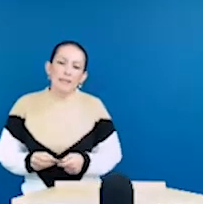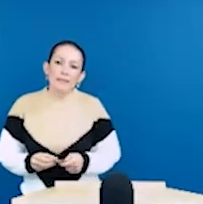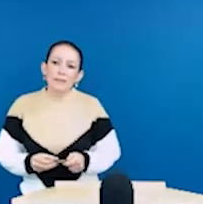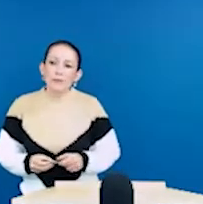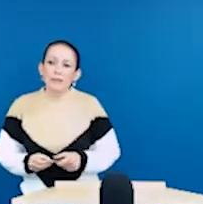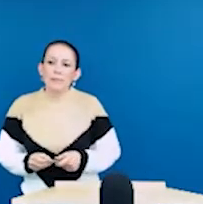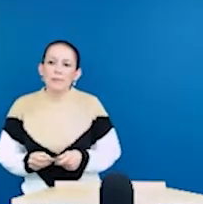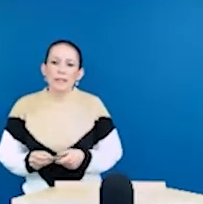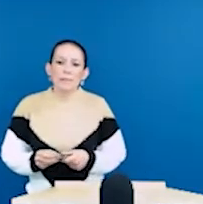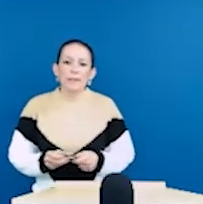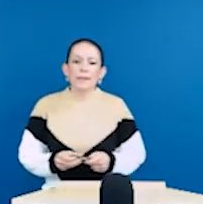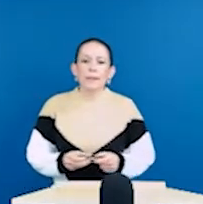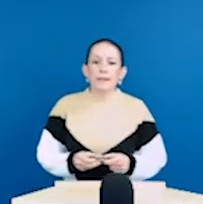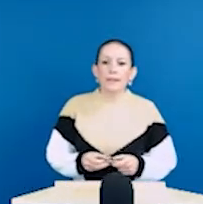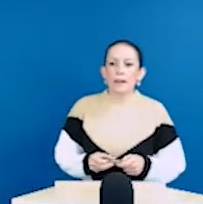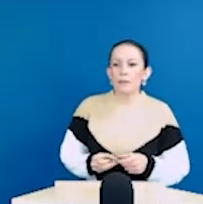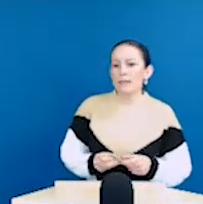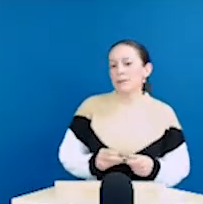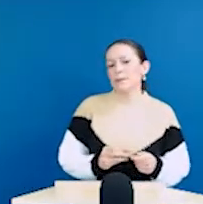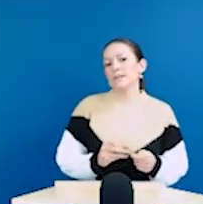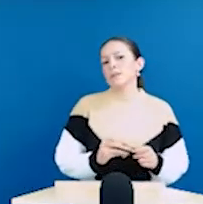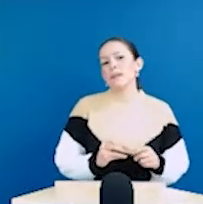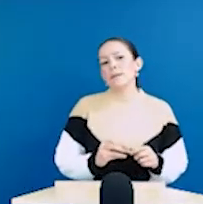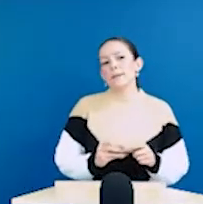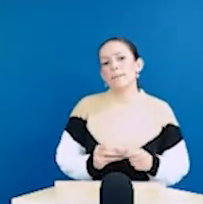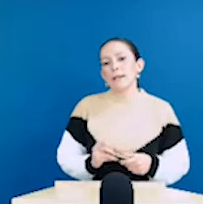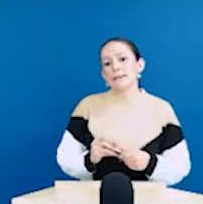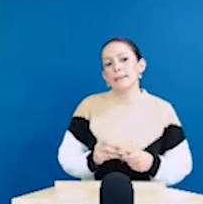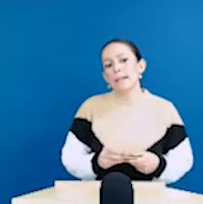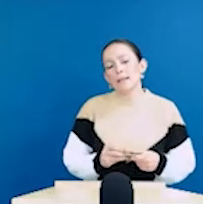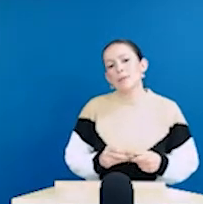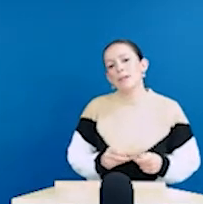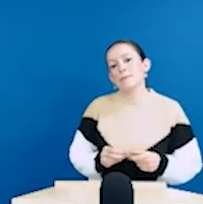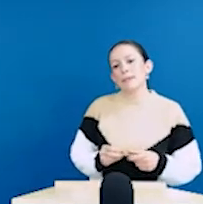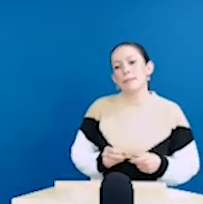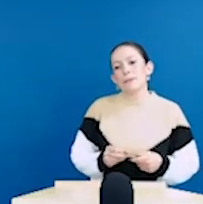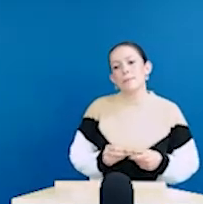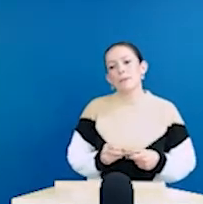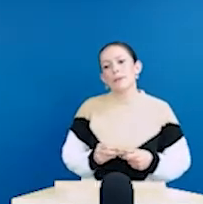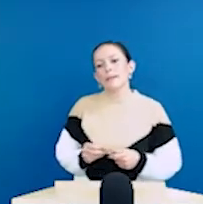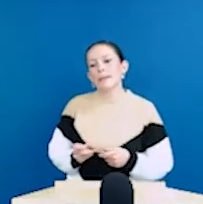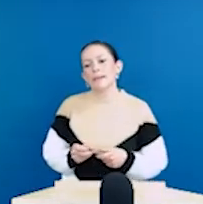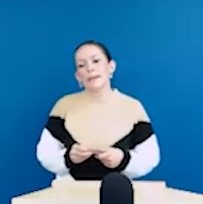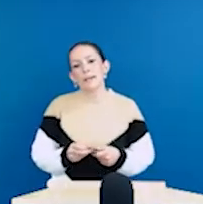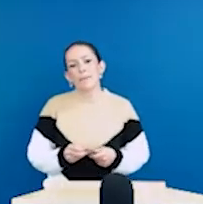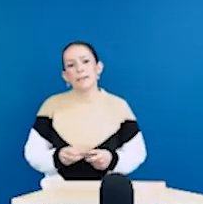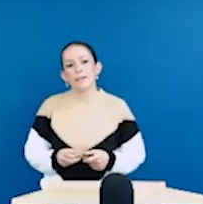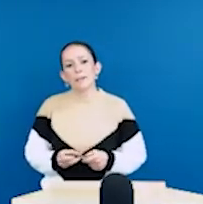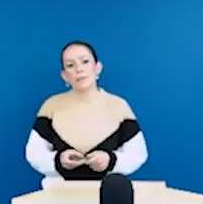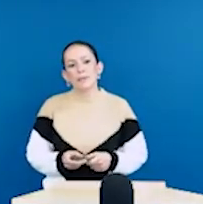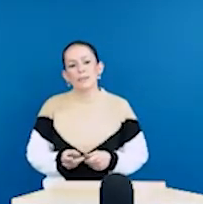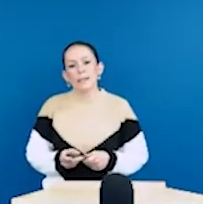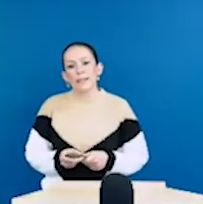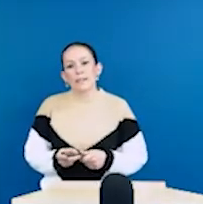Las vías de administración de una quimioterapia, algunas personas solamente piensan de que la quimioterapia se pone por la